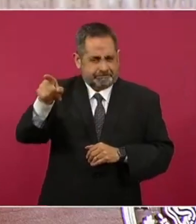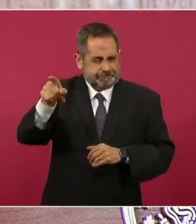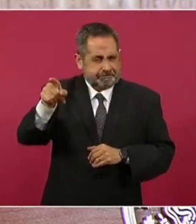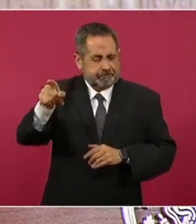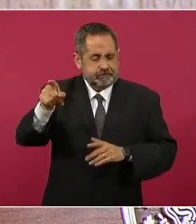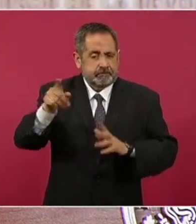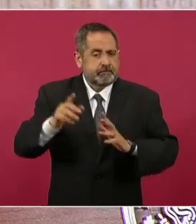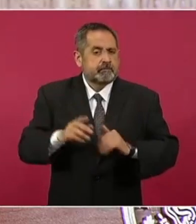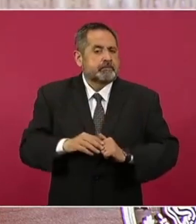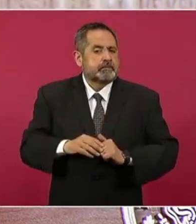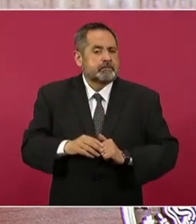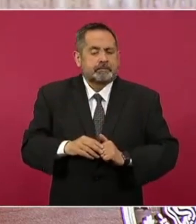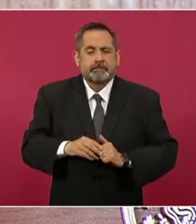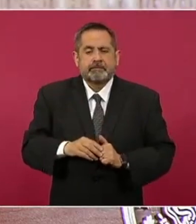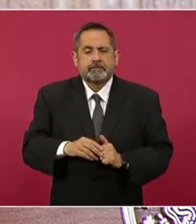a